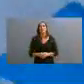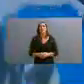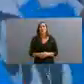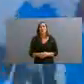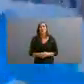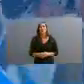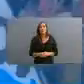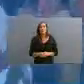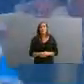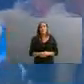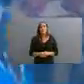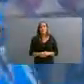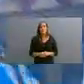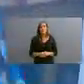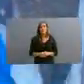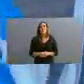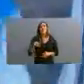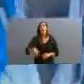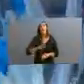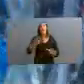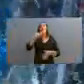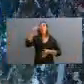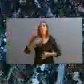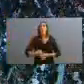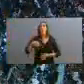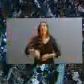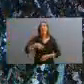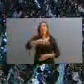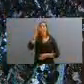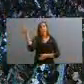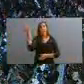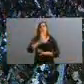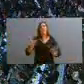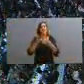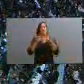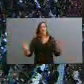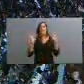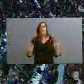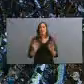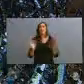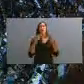Habiéndose cumplido el objetivo de esta solemne asamblea, queda levantada la misma. Muchas gracias.